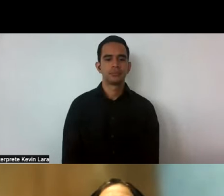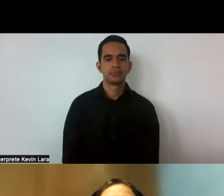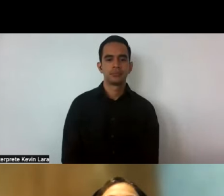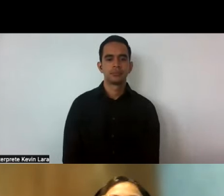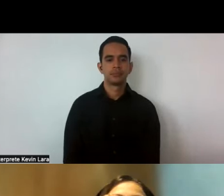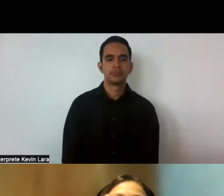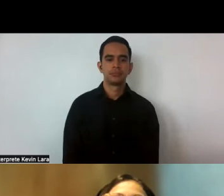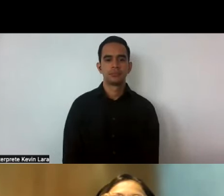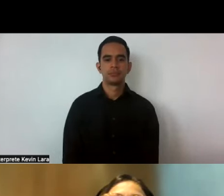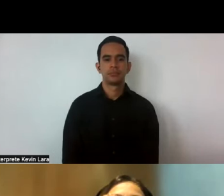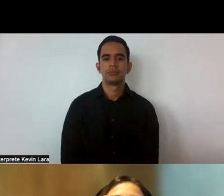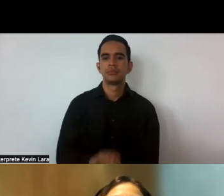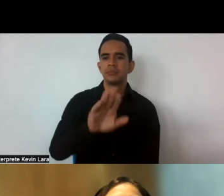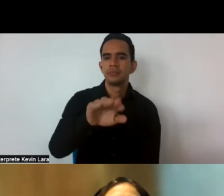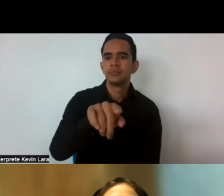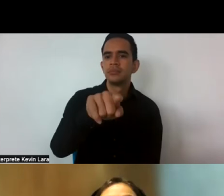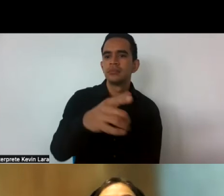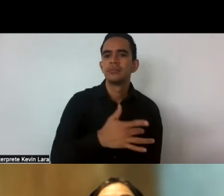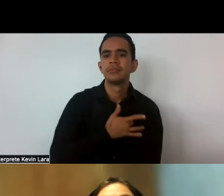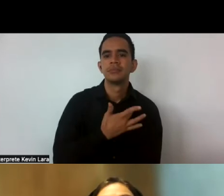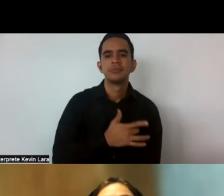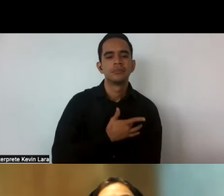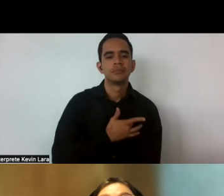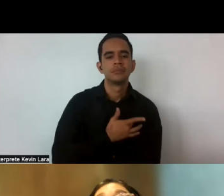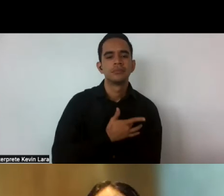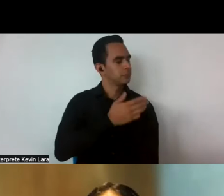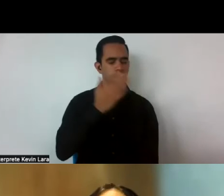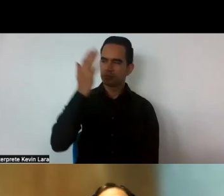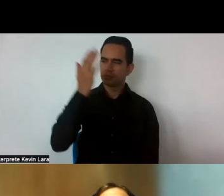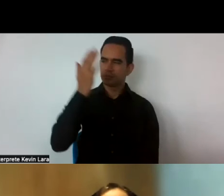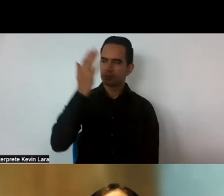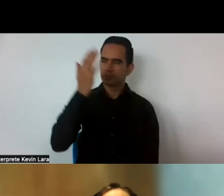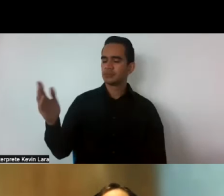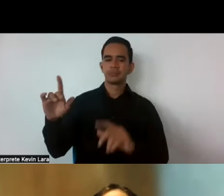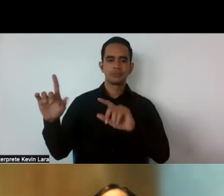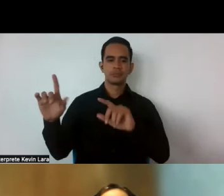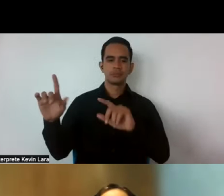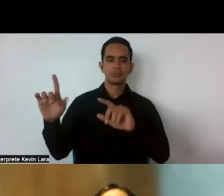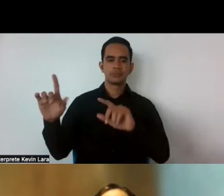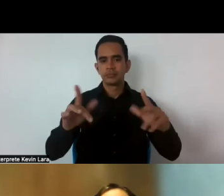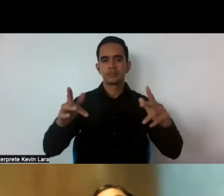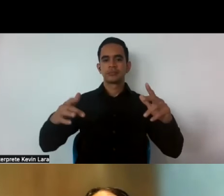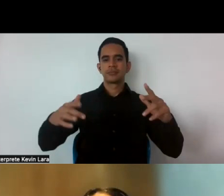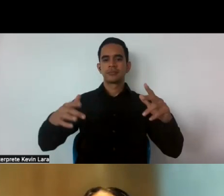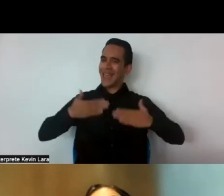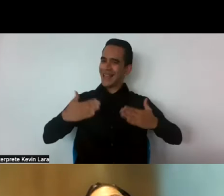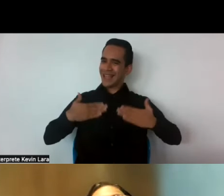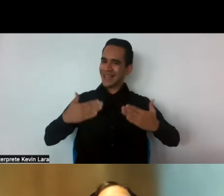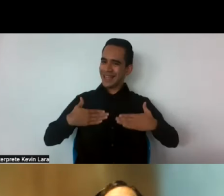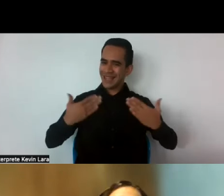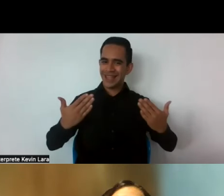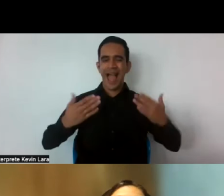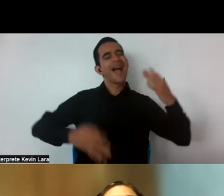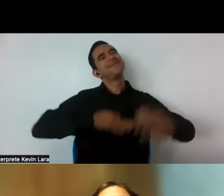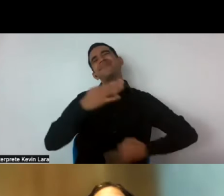les transmite esta imagen? A ver. Alegría, muy bien. Felicidad,